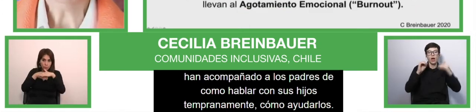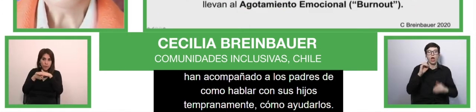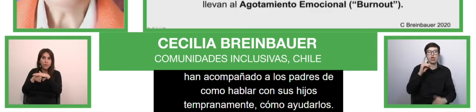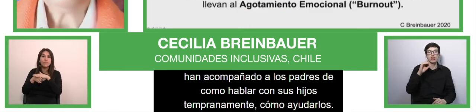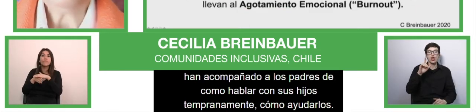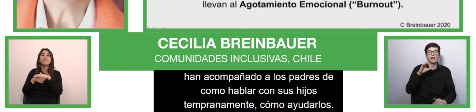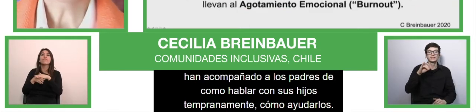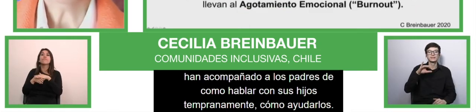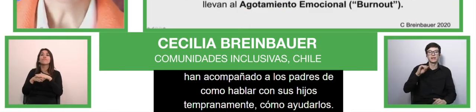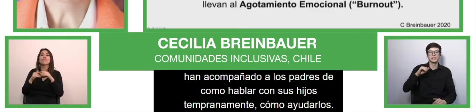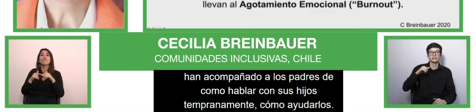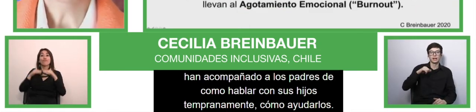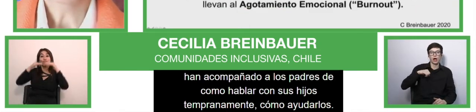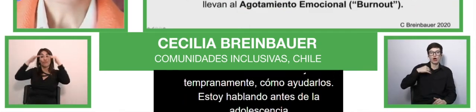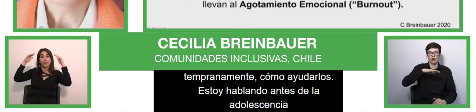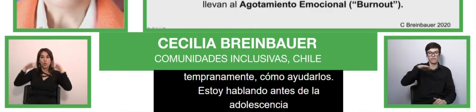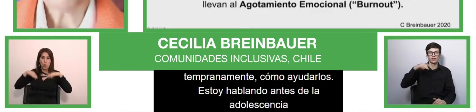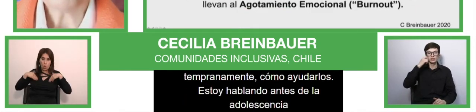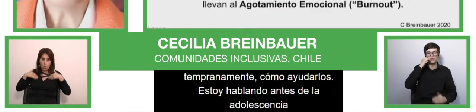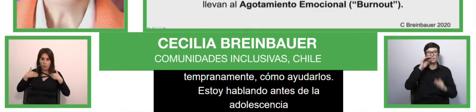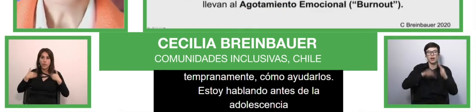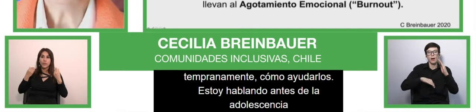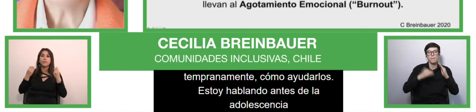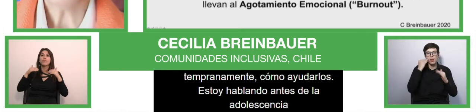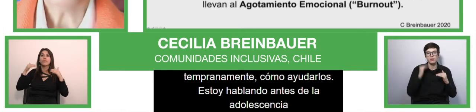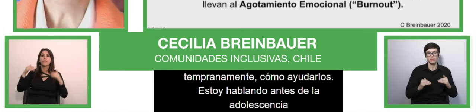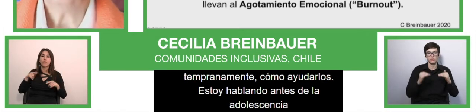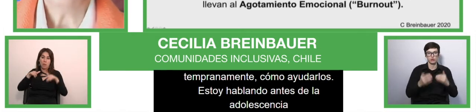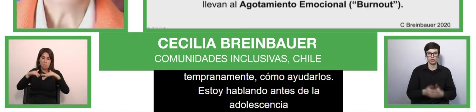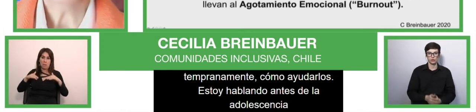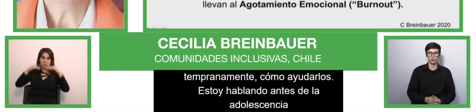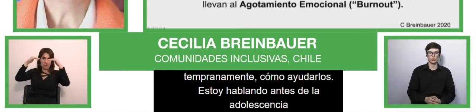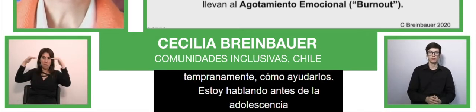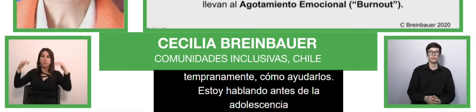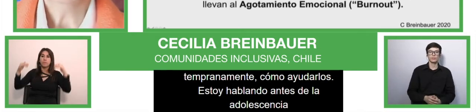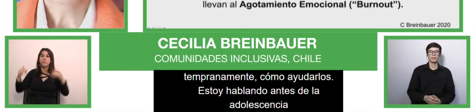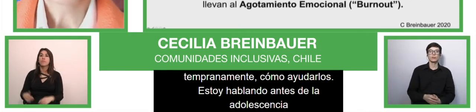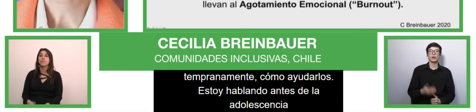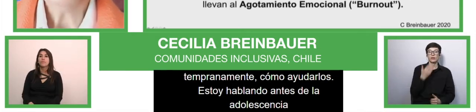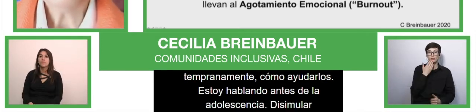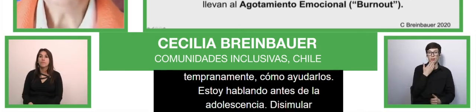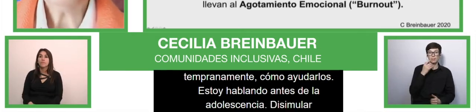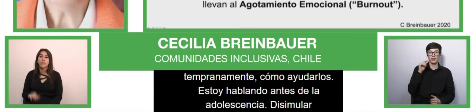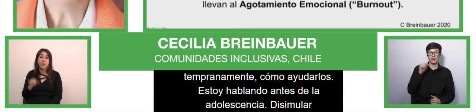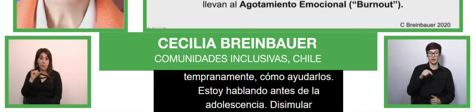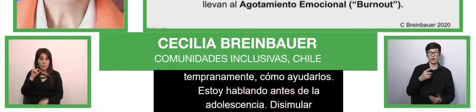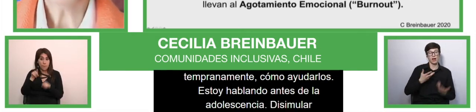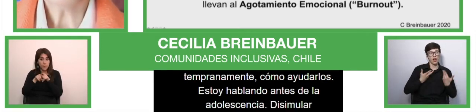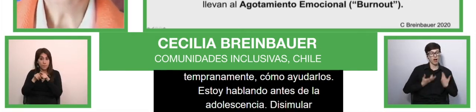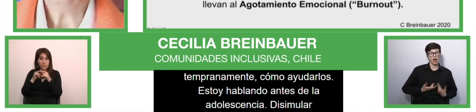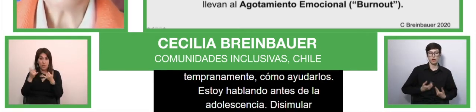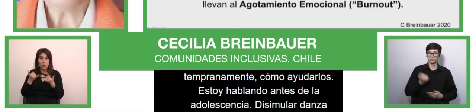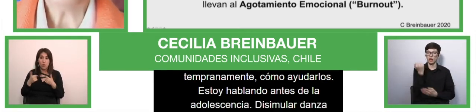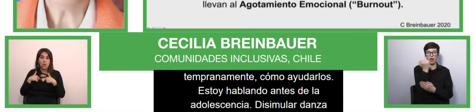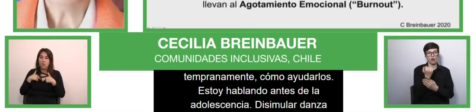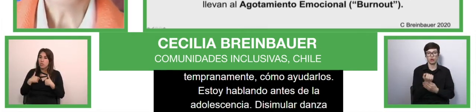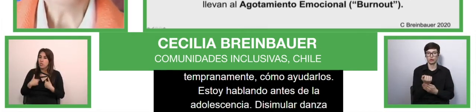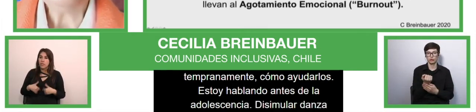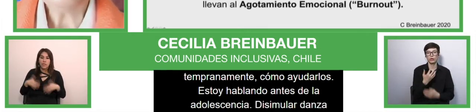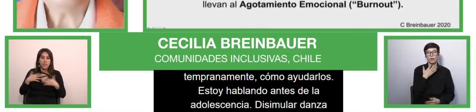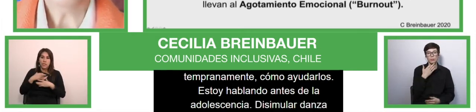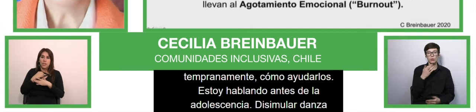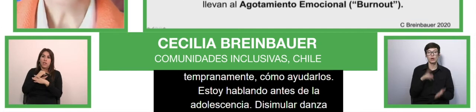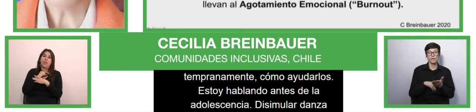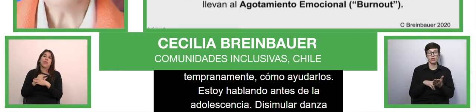disimular cansa agota emocionalmente pensemos en un mundo sin barreras